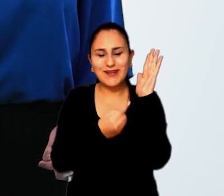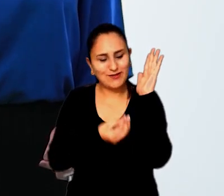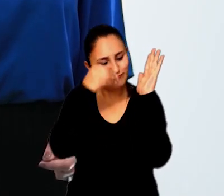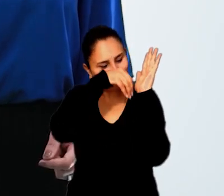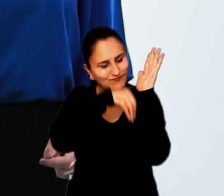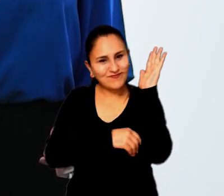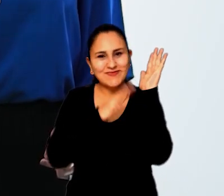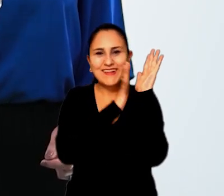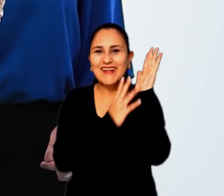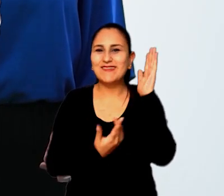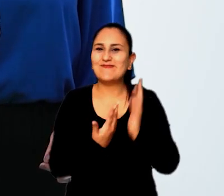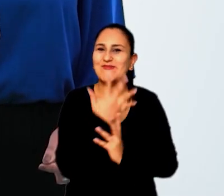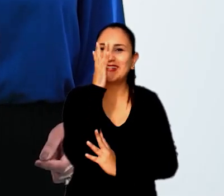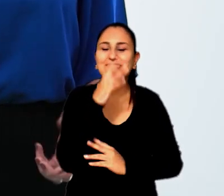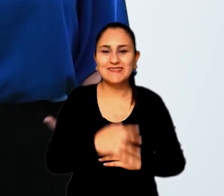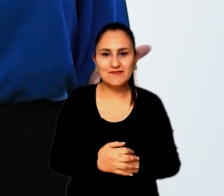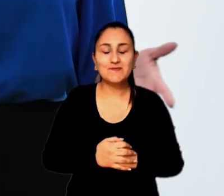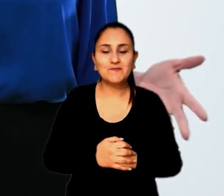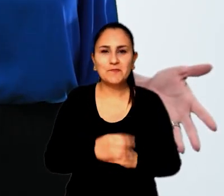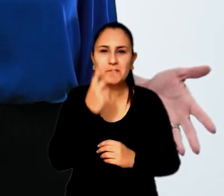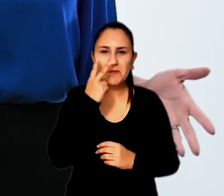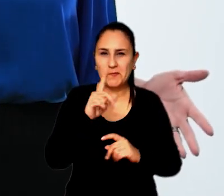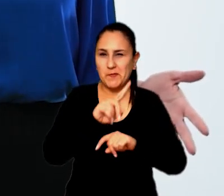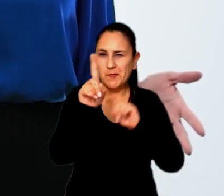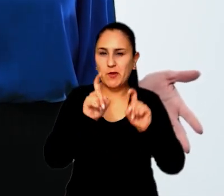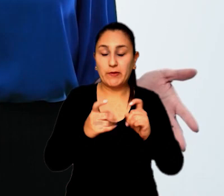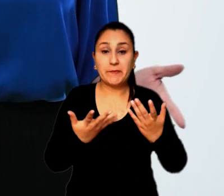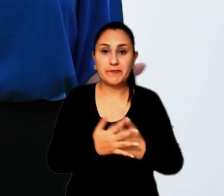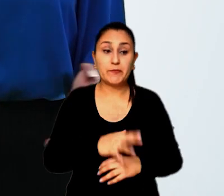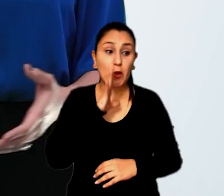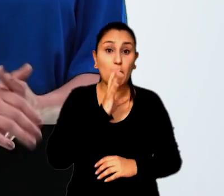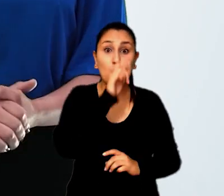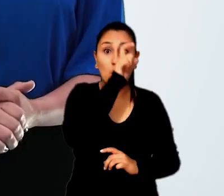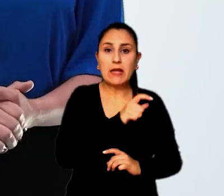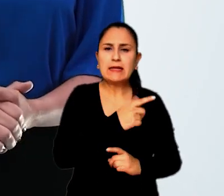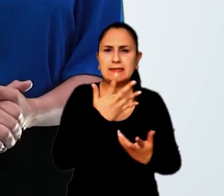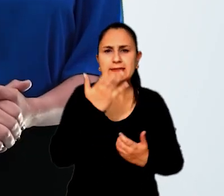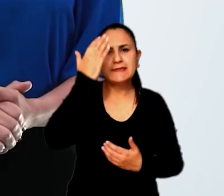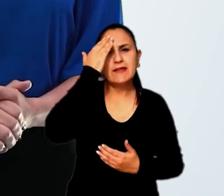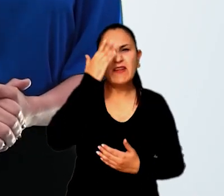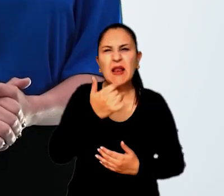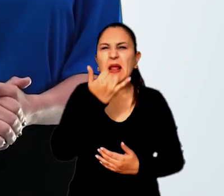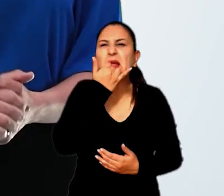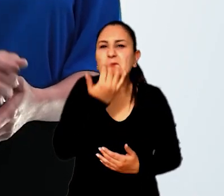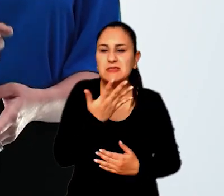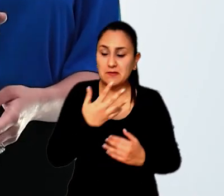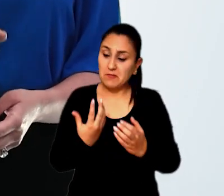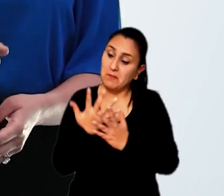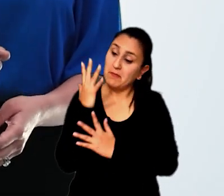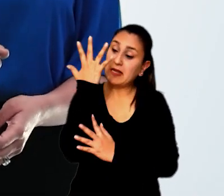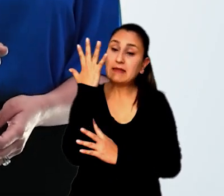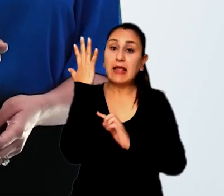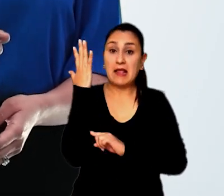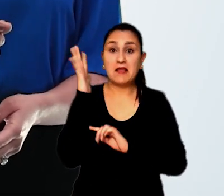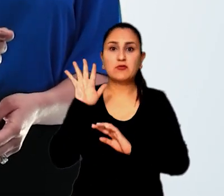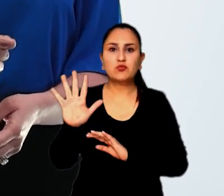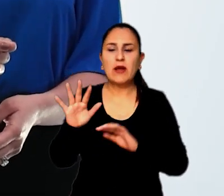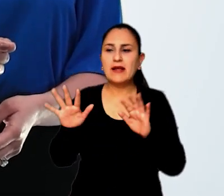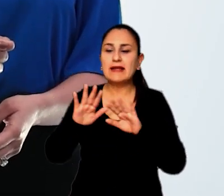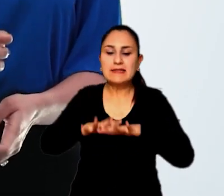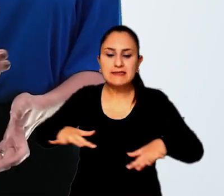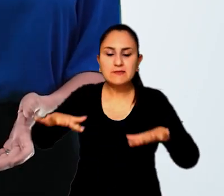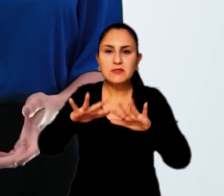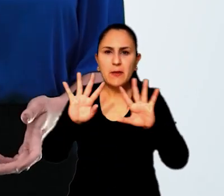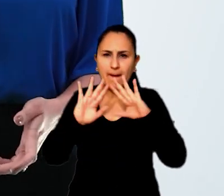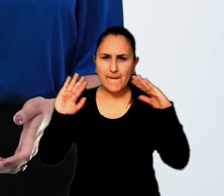pregunta pedro quiere saber qué le ocurriría a una planta si se deja en un ambiente cerrado con tierra abonada y